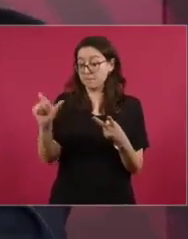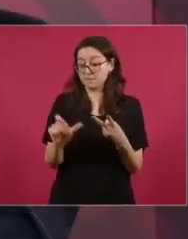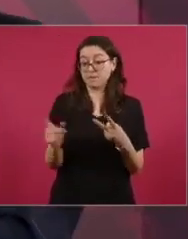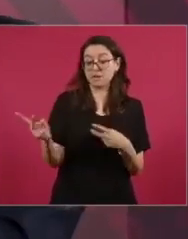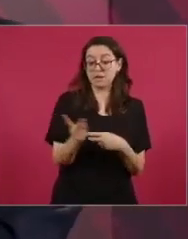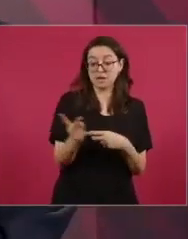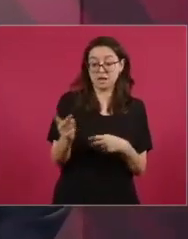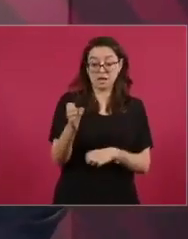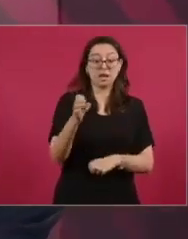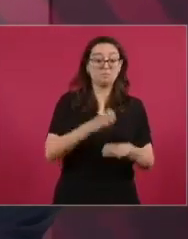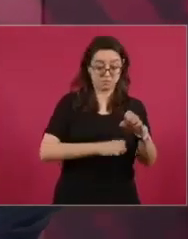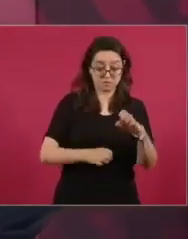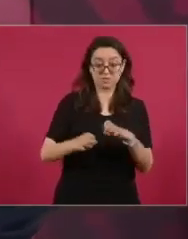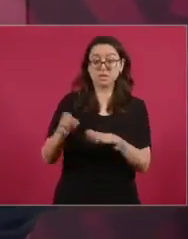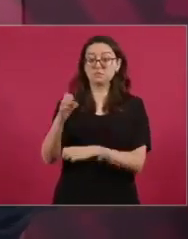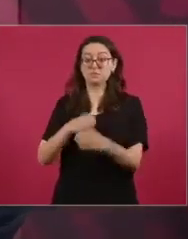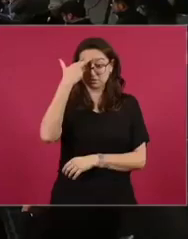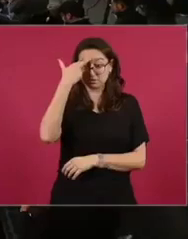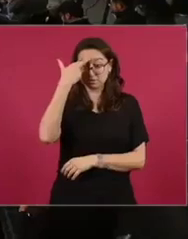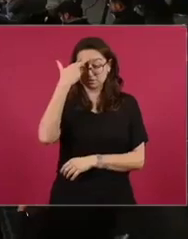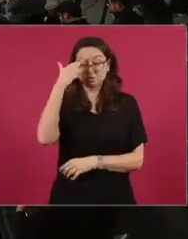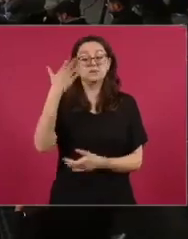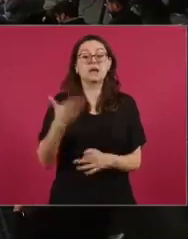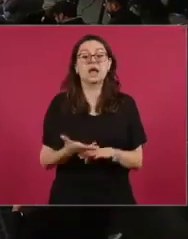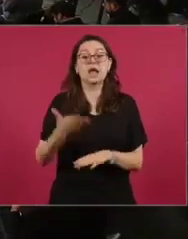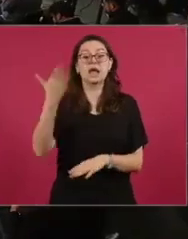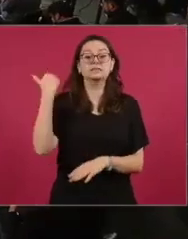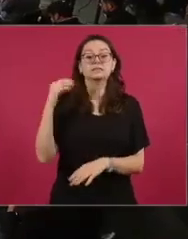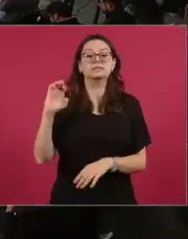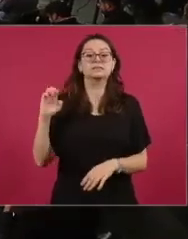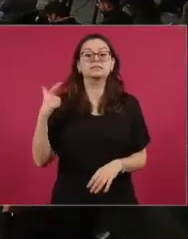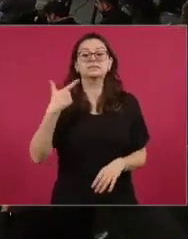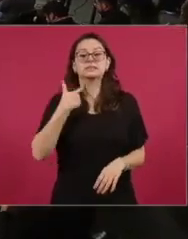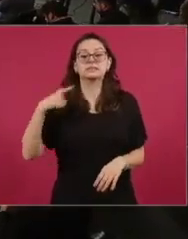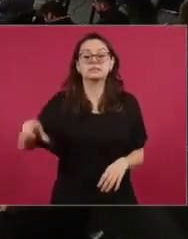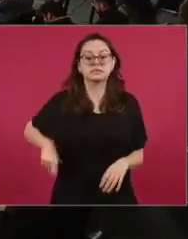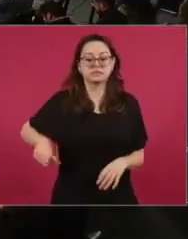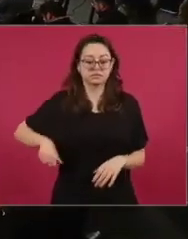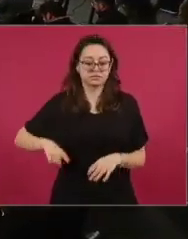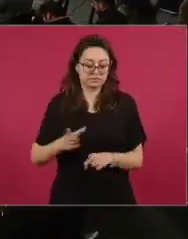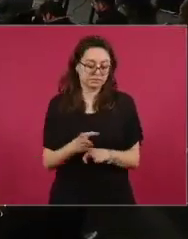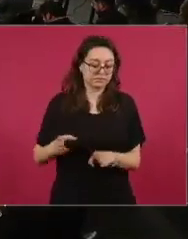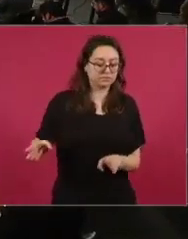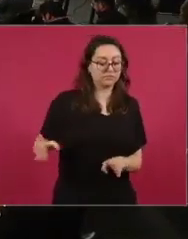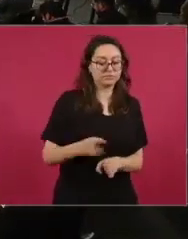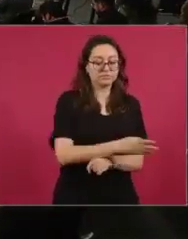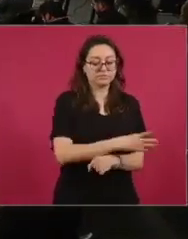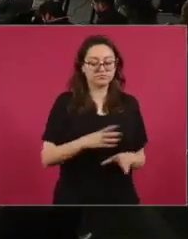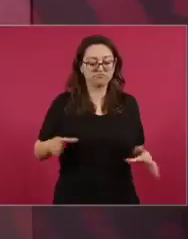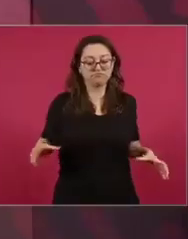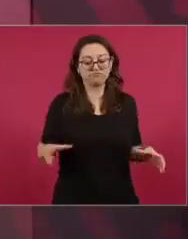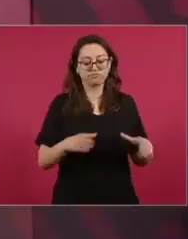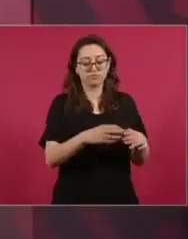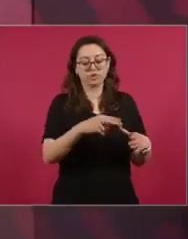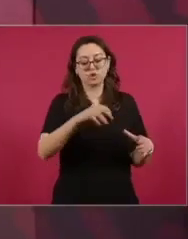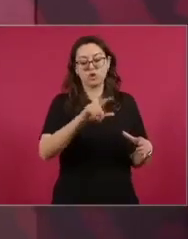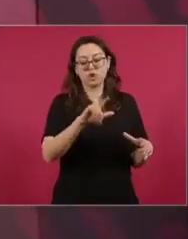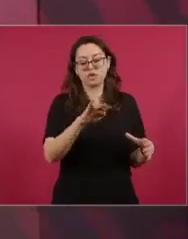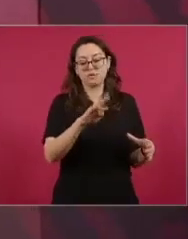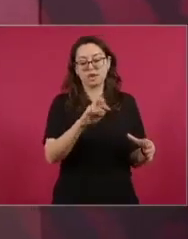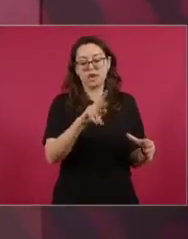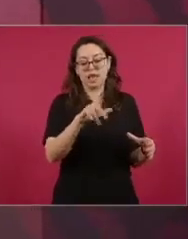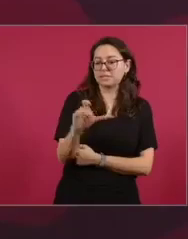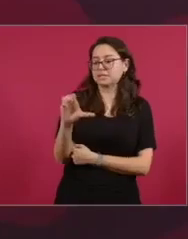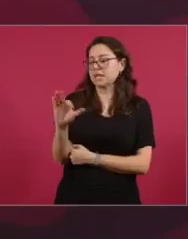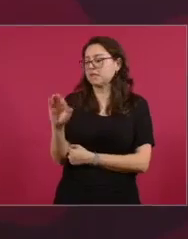porque el propósito de los neoliberales era acabar con Pemex, con la Comisión Federal de Electricidad, privatizarlo